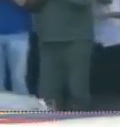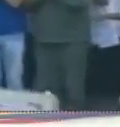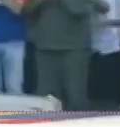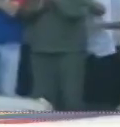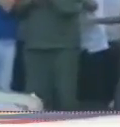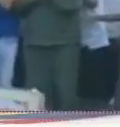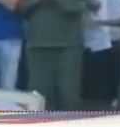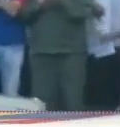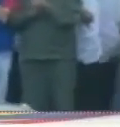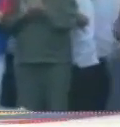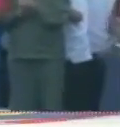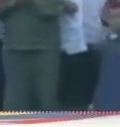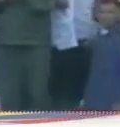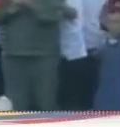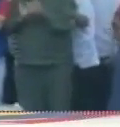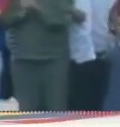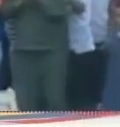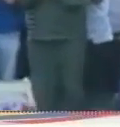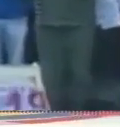la soberanía de la patria!